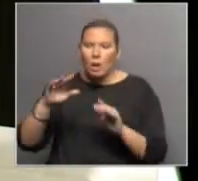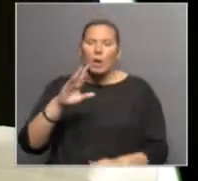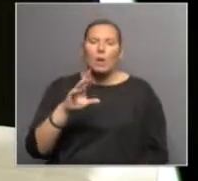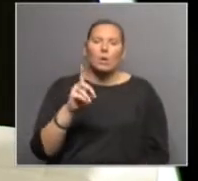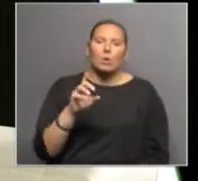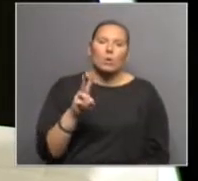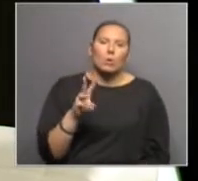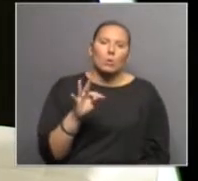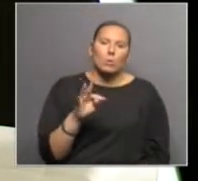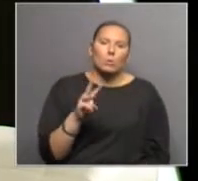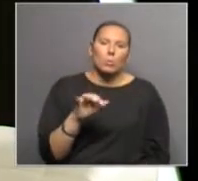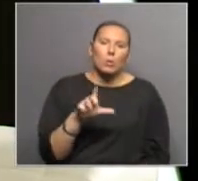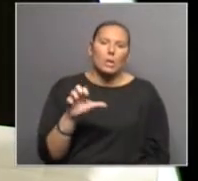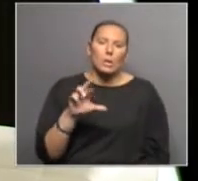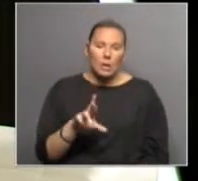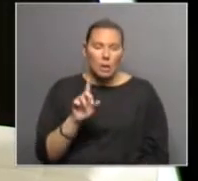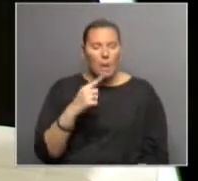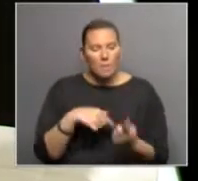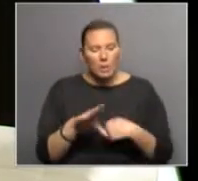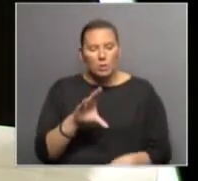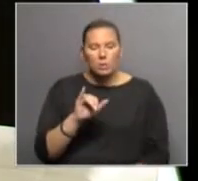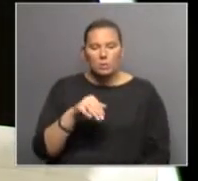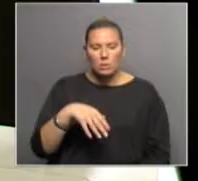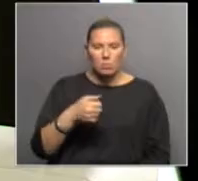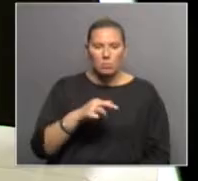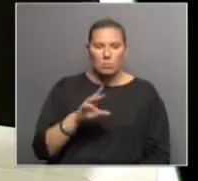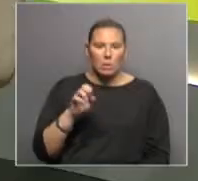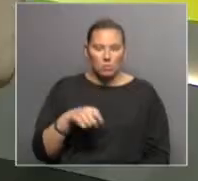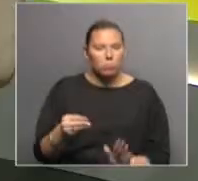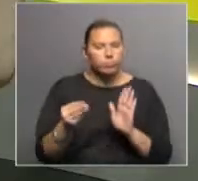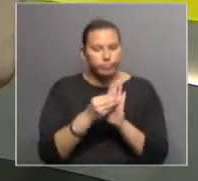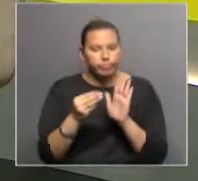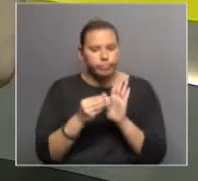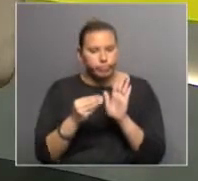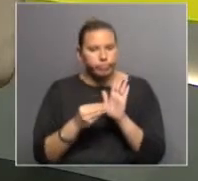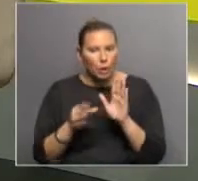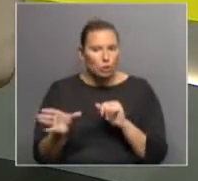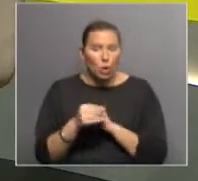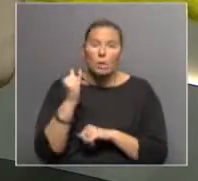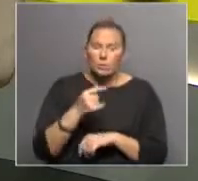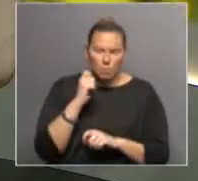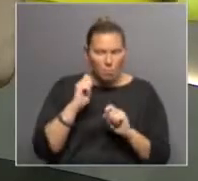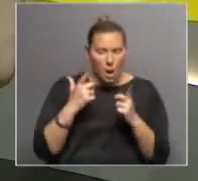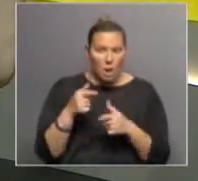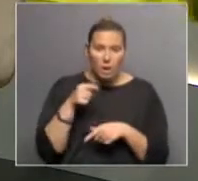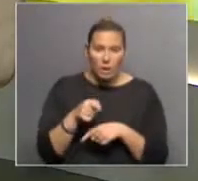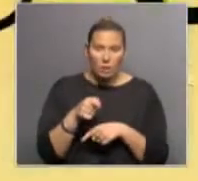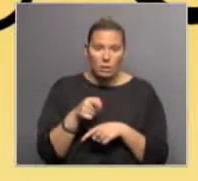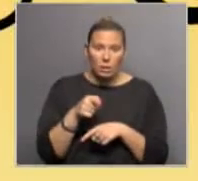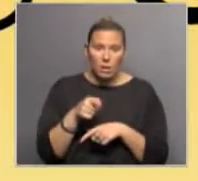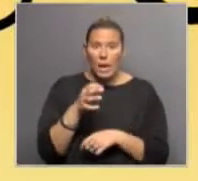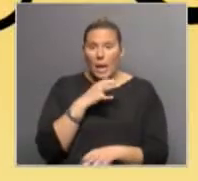aparecía en 2 de 3, pero bueno, el Cimarrón era como omnipresente. Sí, justamente sorprende este tipo